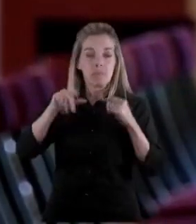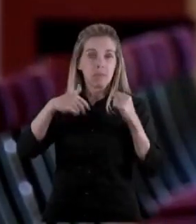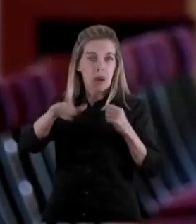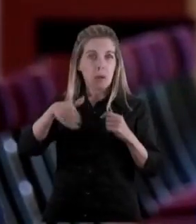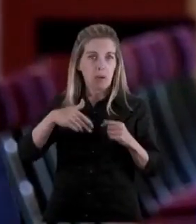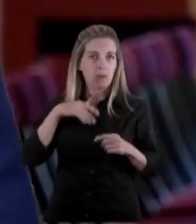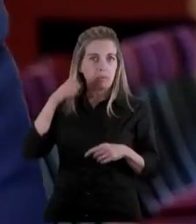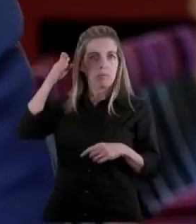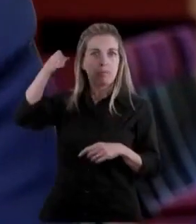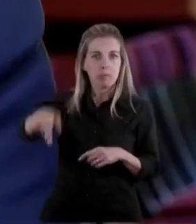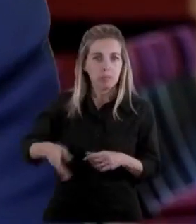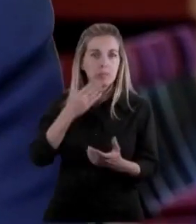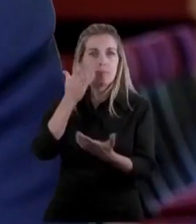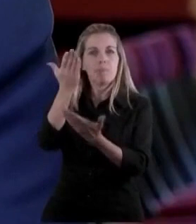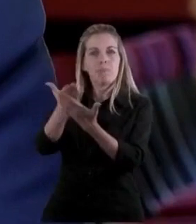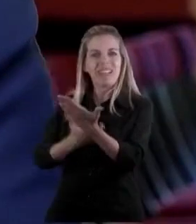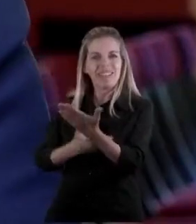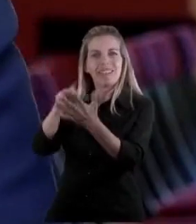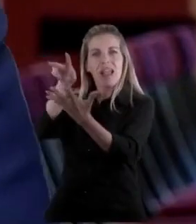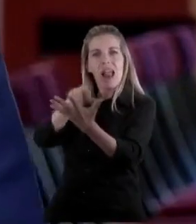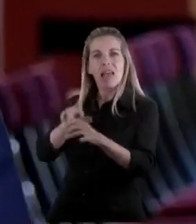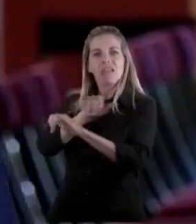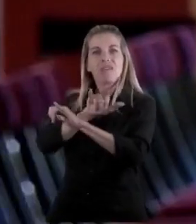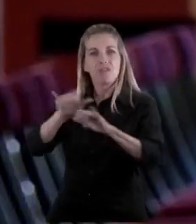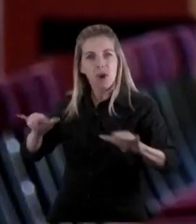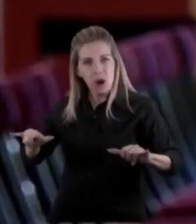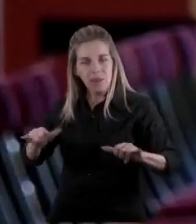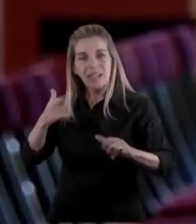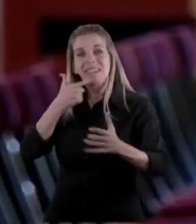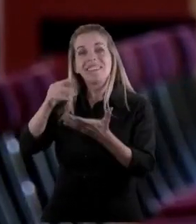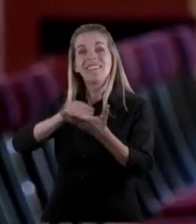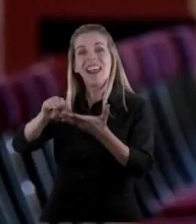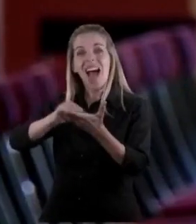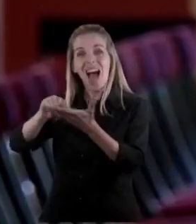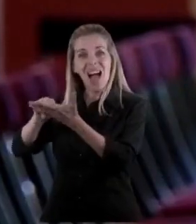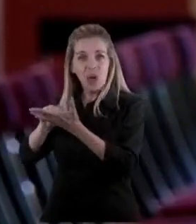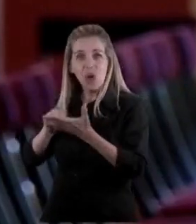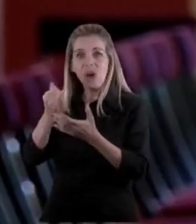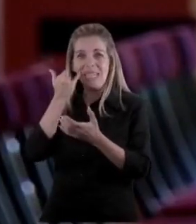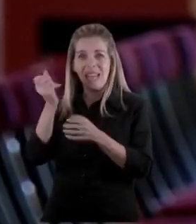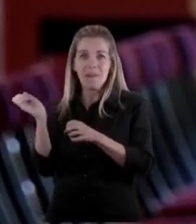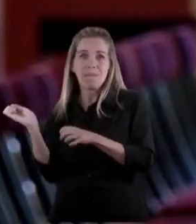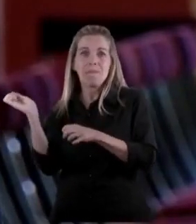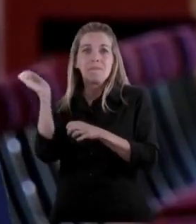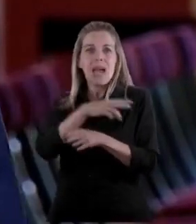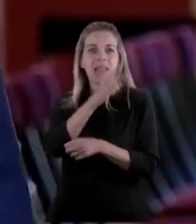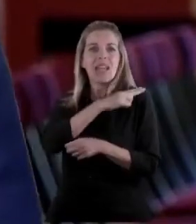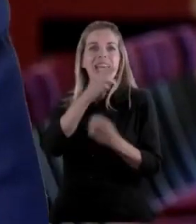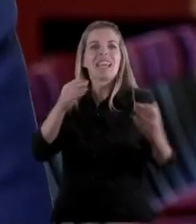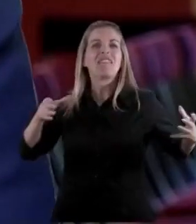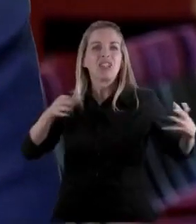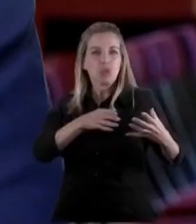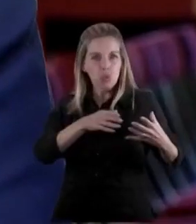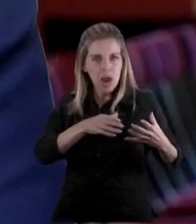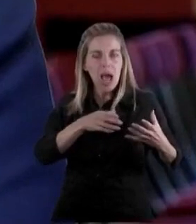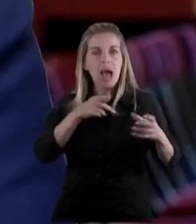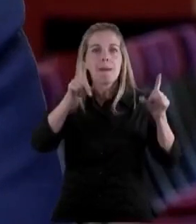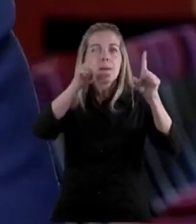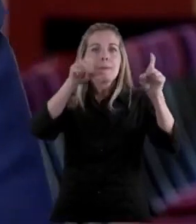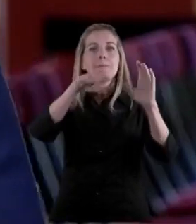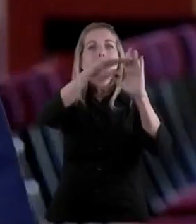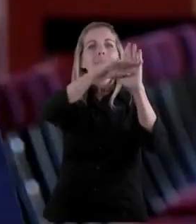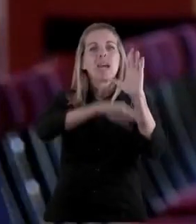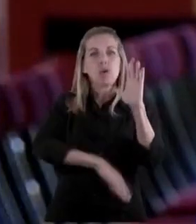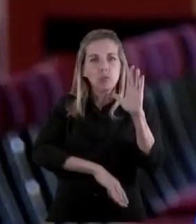a presentar el informe, ya ha remitido las preguntas a la jefatura de gabinete, ya hemos distribuido las